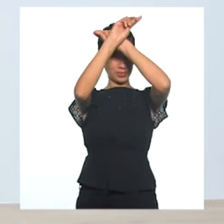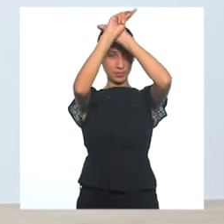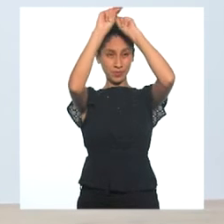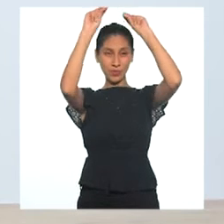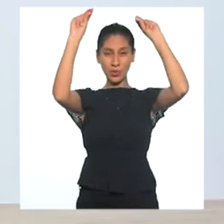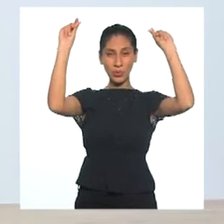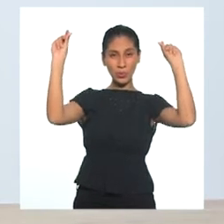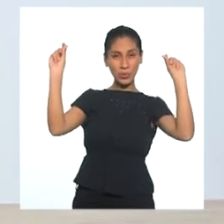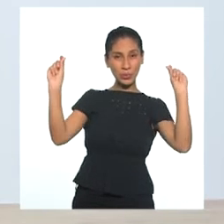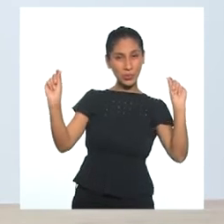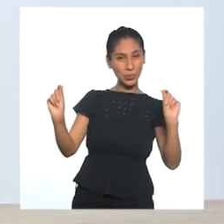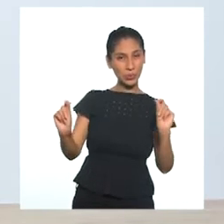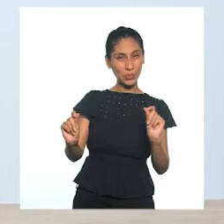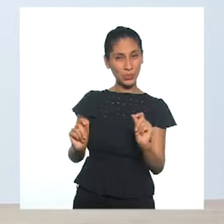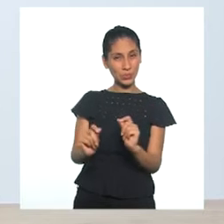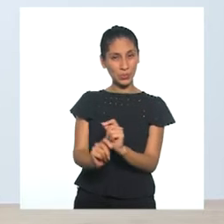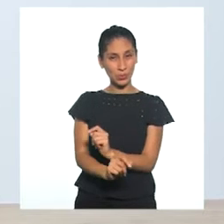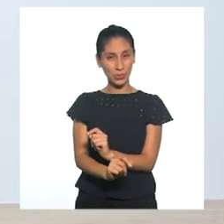Soltamos.